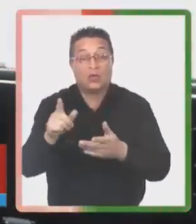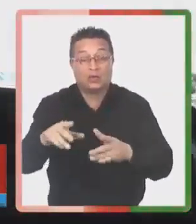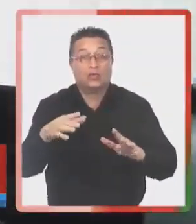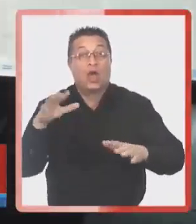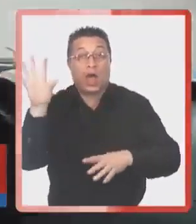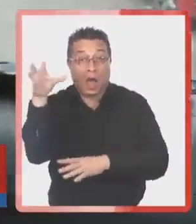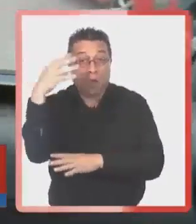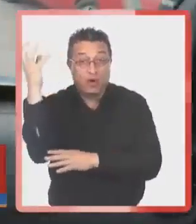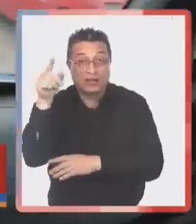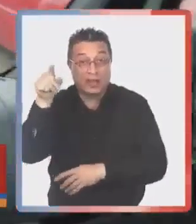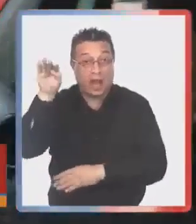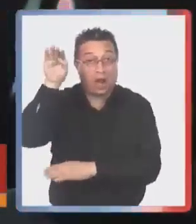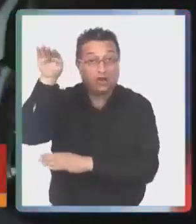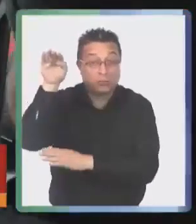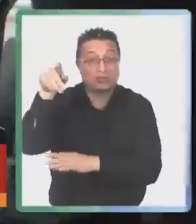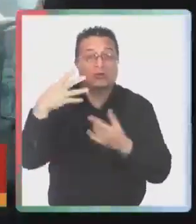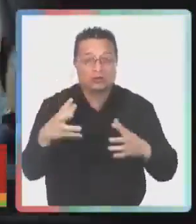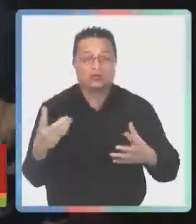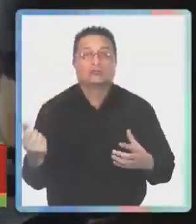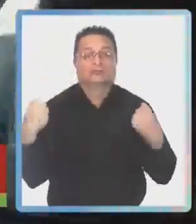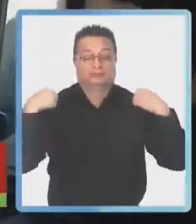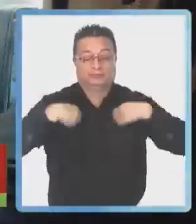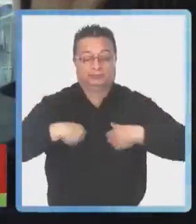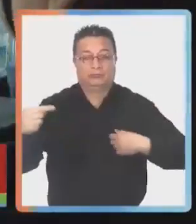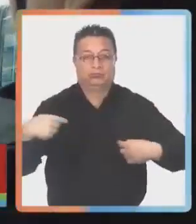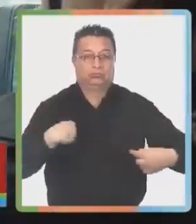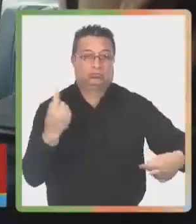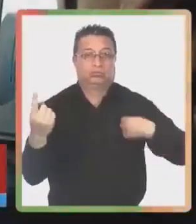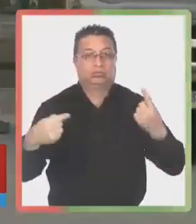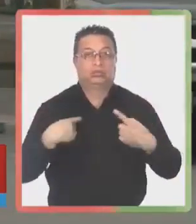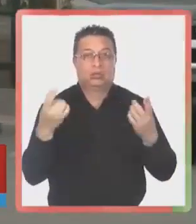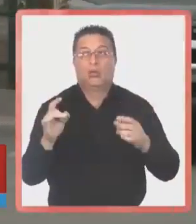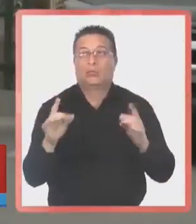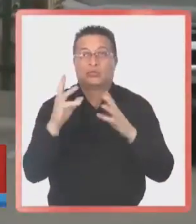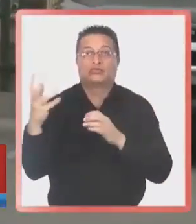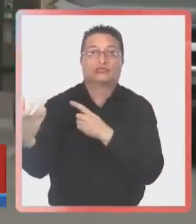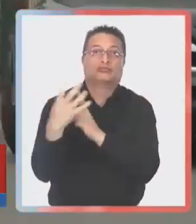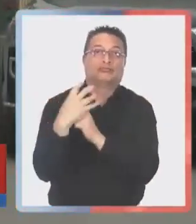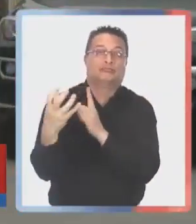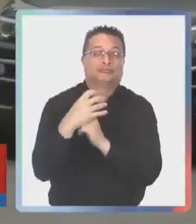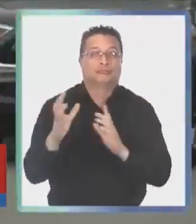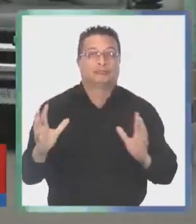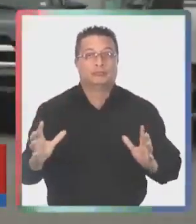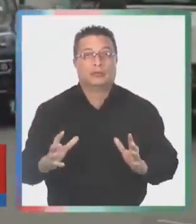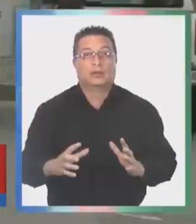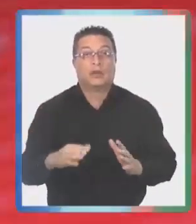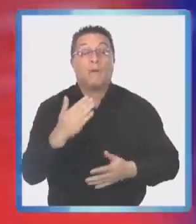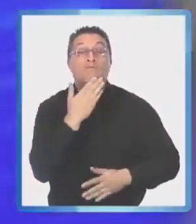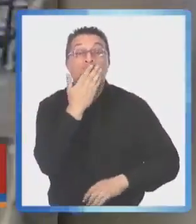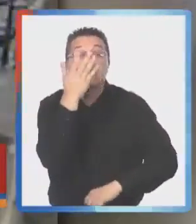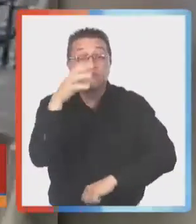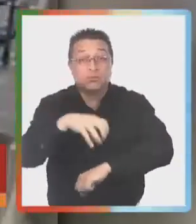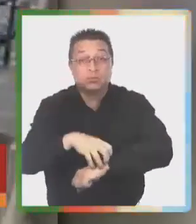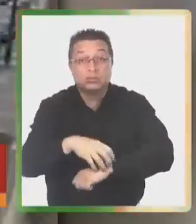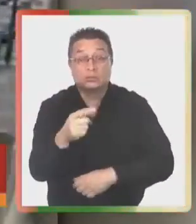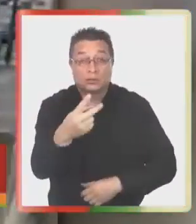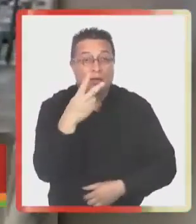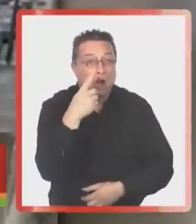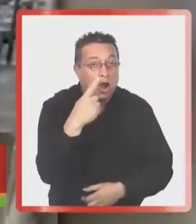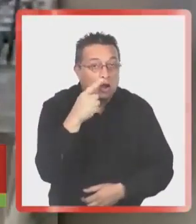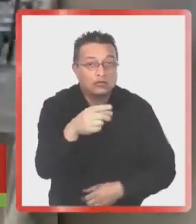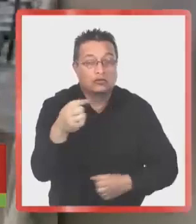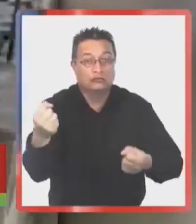de la salud que se movilizan en ambulancias en Alto Hospicio comenzaron a usar chalecos antibalas para protegerse de las agresiones. Y en Punta